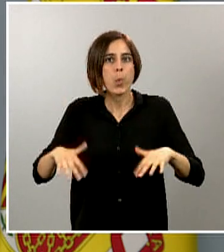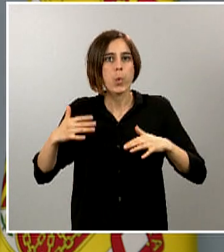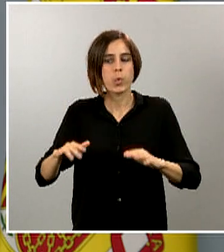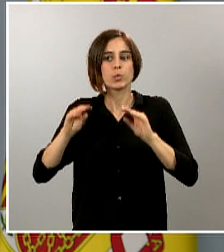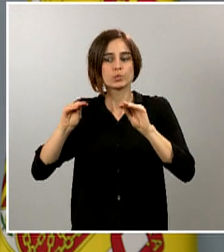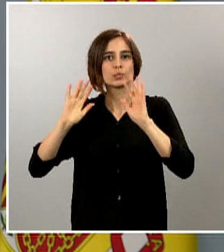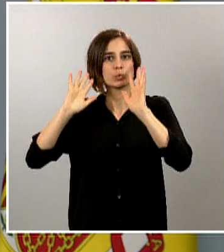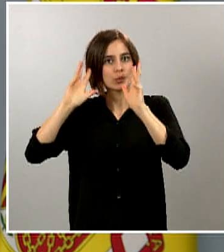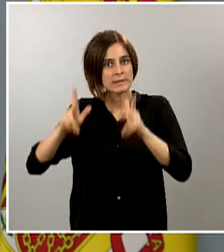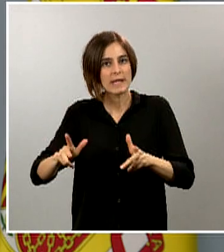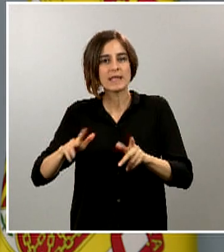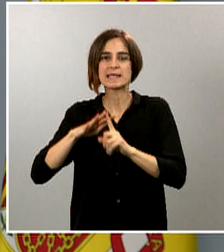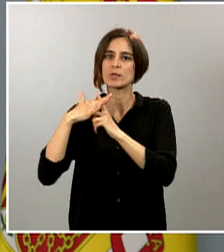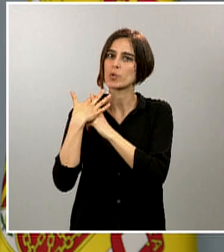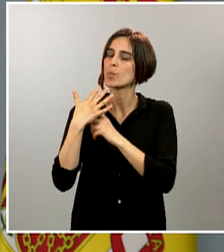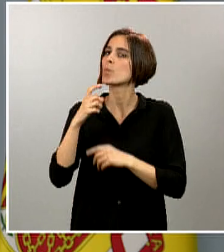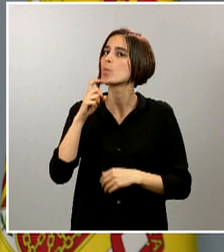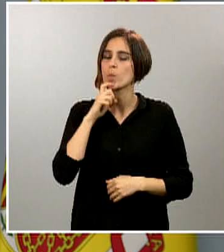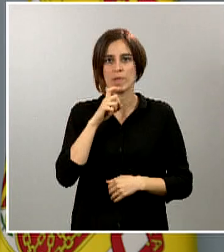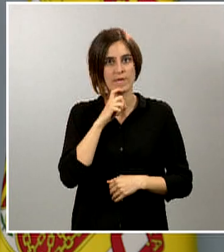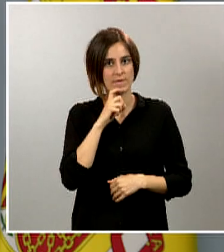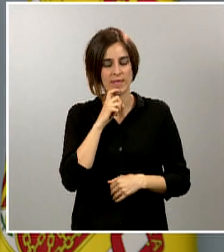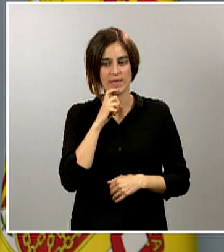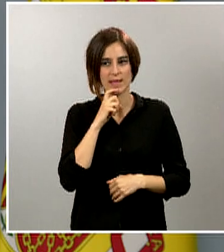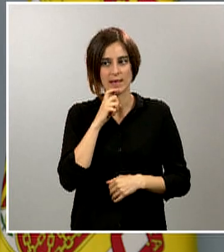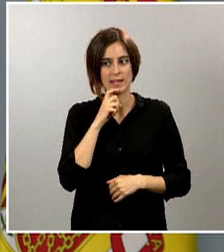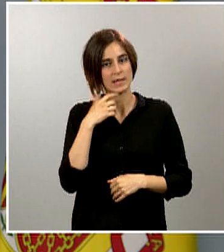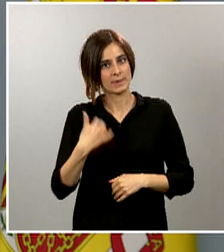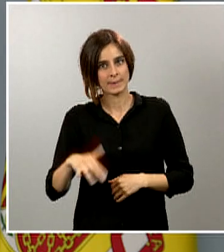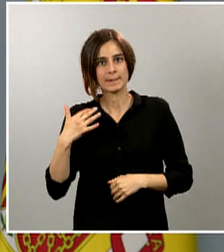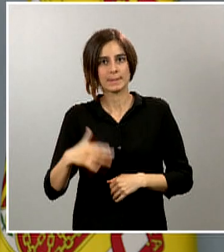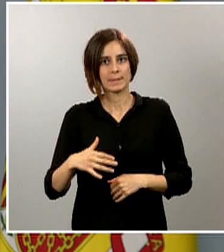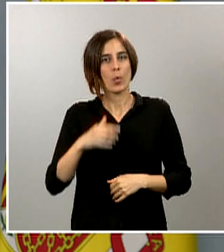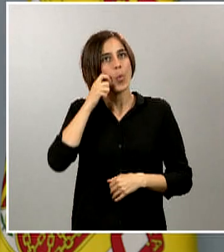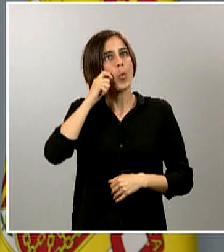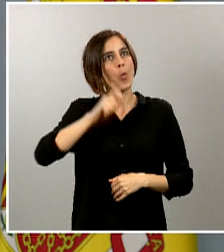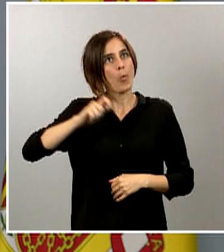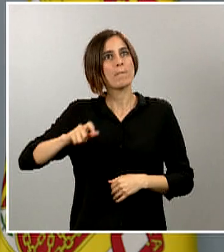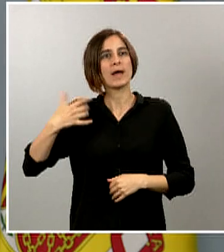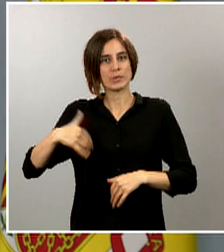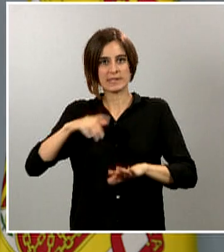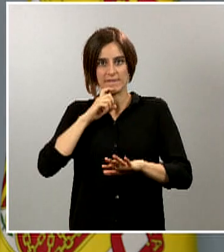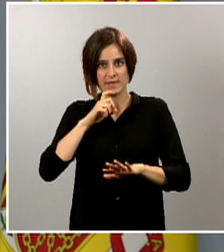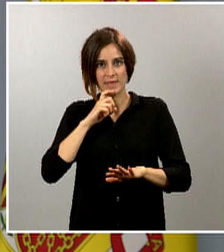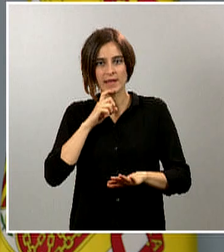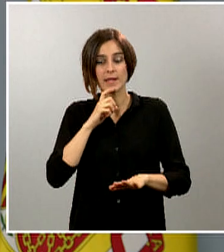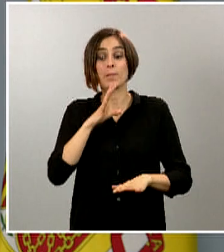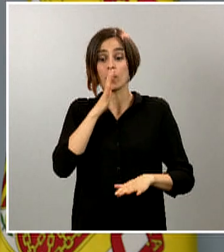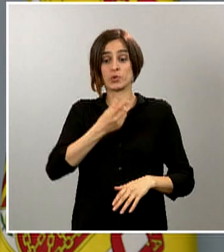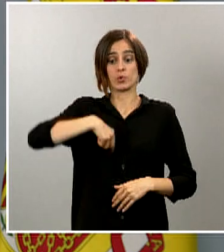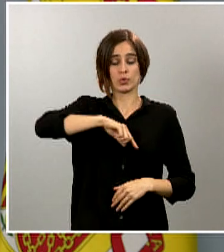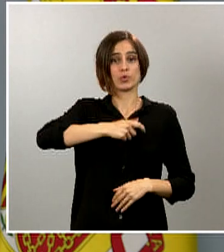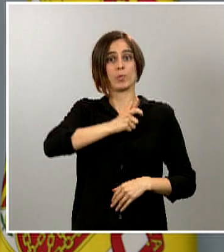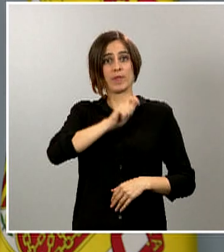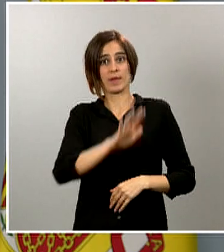compatibilizar con la humanidad. En esos términos hemos hecho, y la Policía Nacional y Guardia Civil está realizando